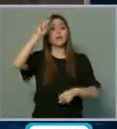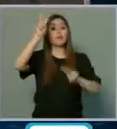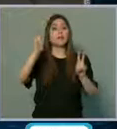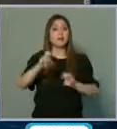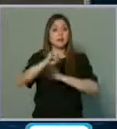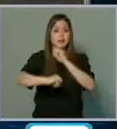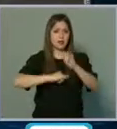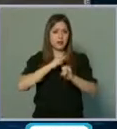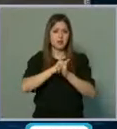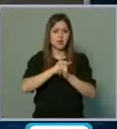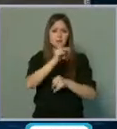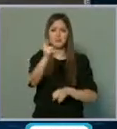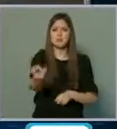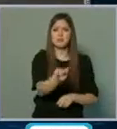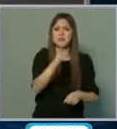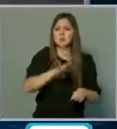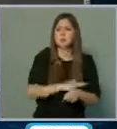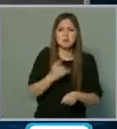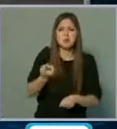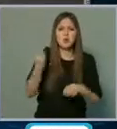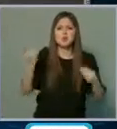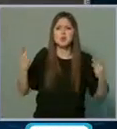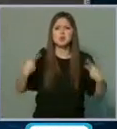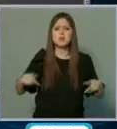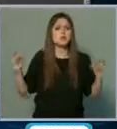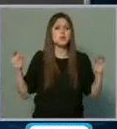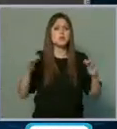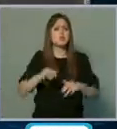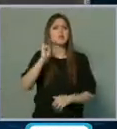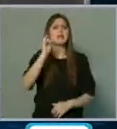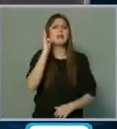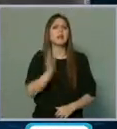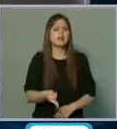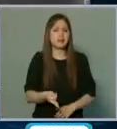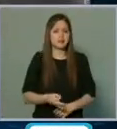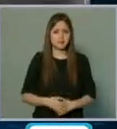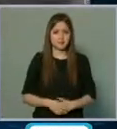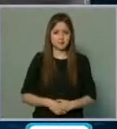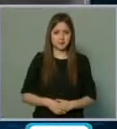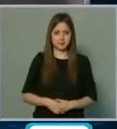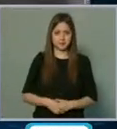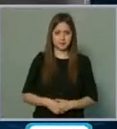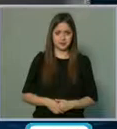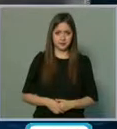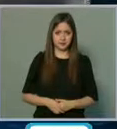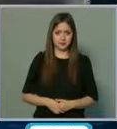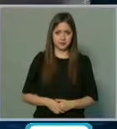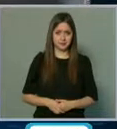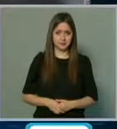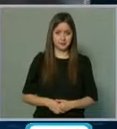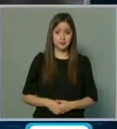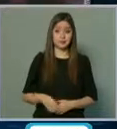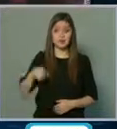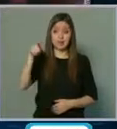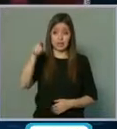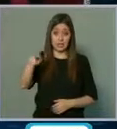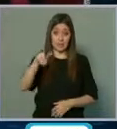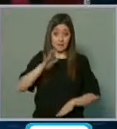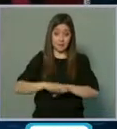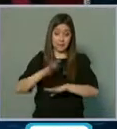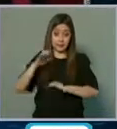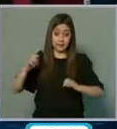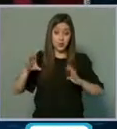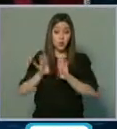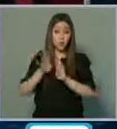Luis? Porque es uno de los seguidores, ¿no? Es uno de los más férreos enemigos, adversarios de Donald Trump en